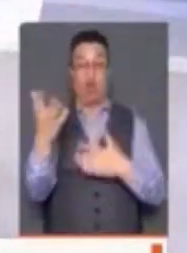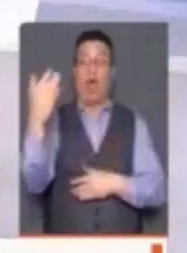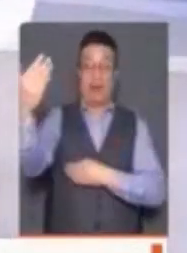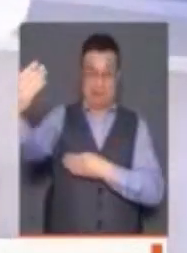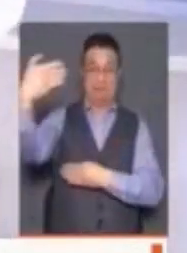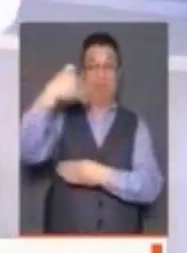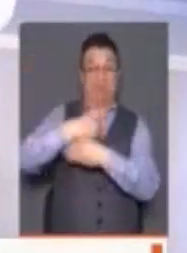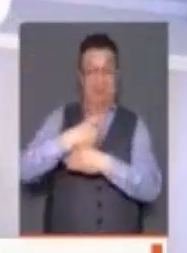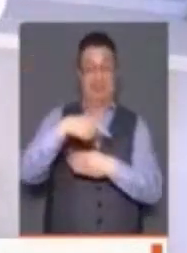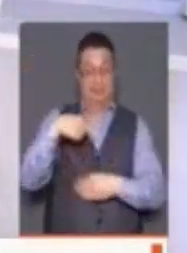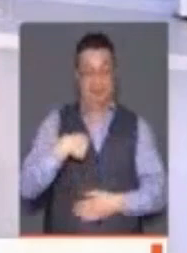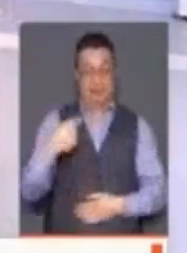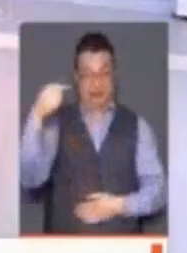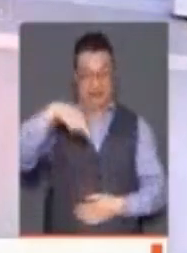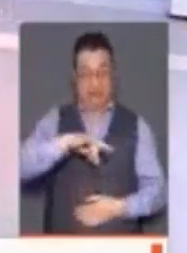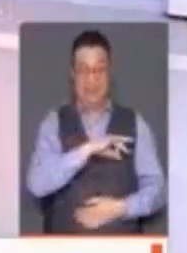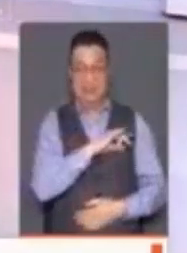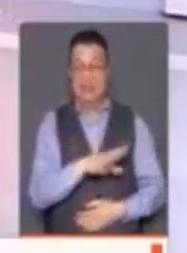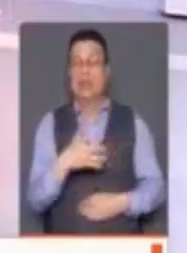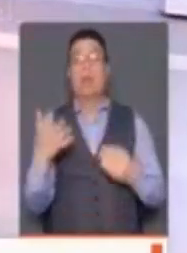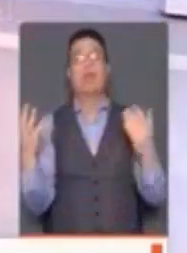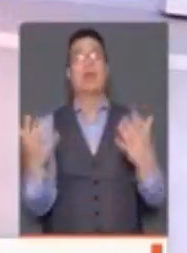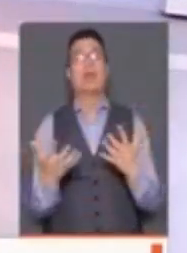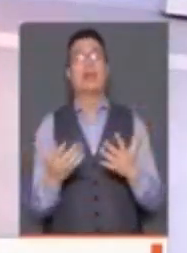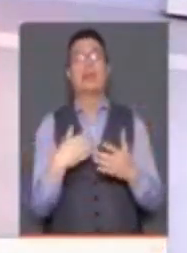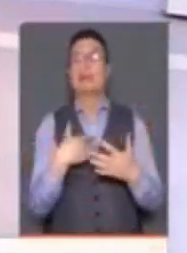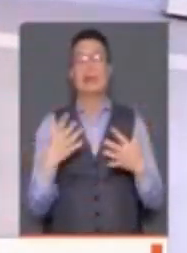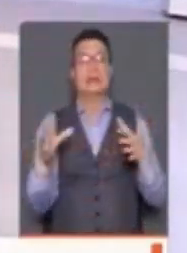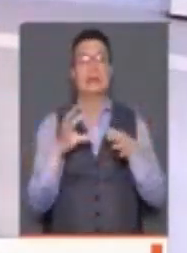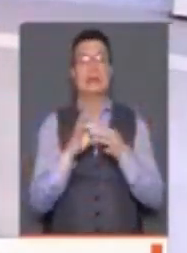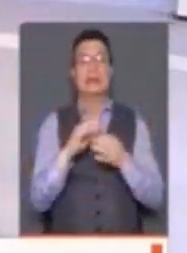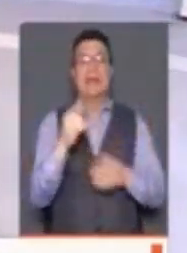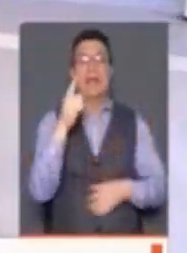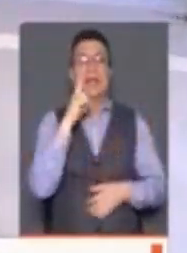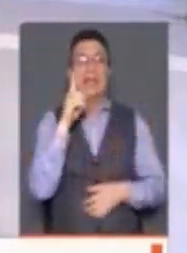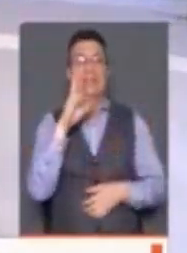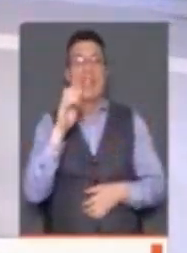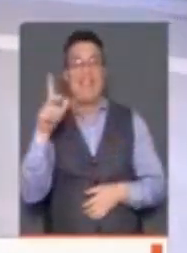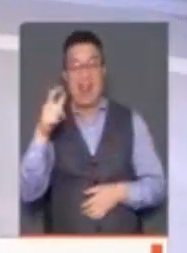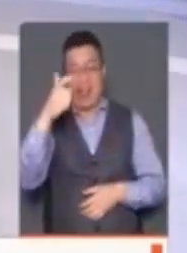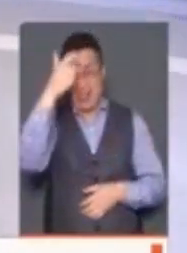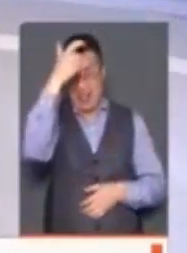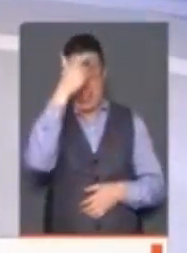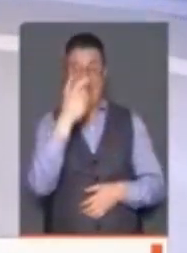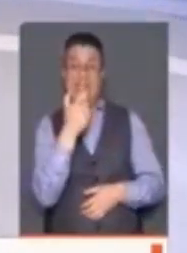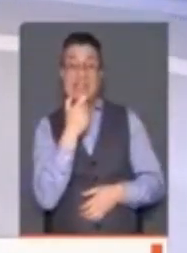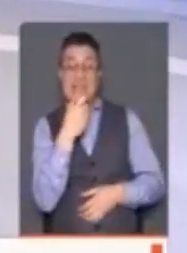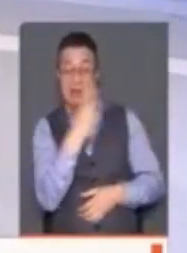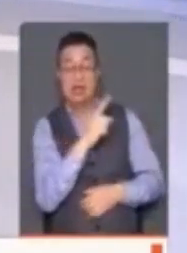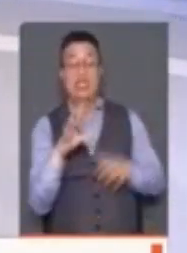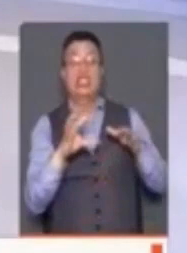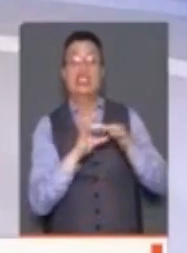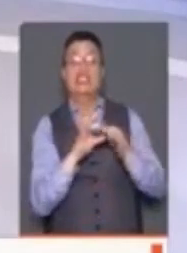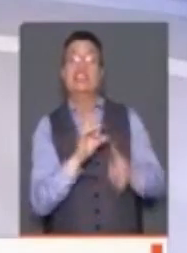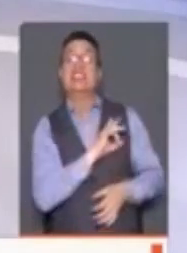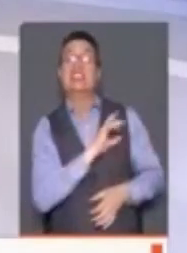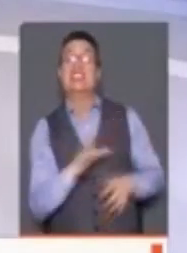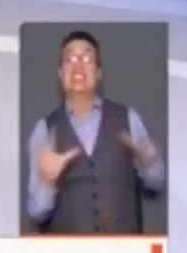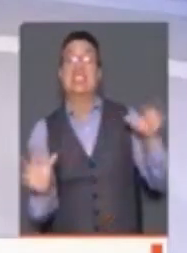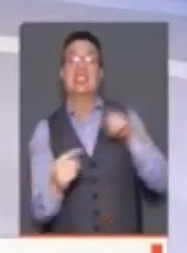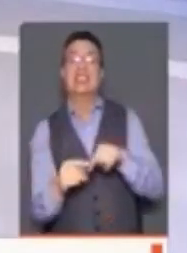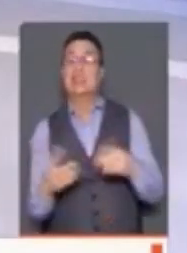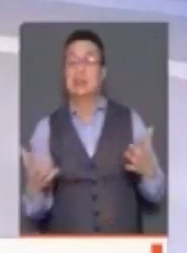de visita. ¿Qué relación hay, Paz, entre la reina Isabel o la monarquía británica con nuestro país? A ver, la